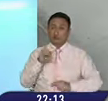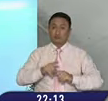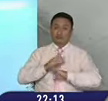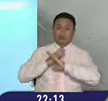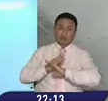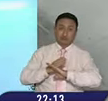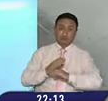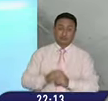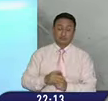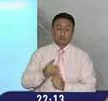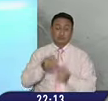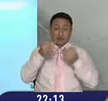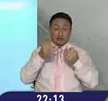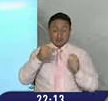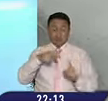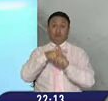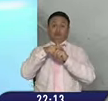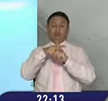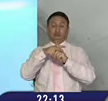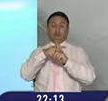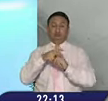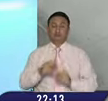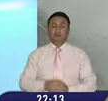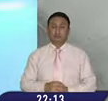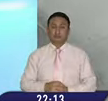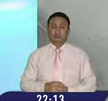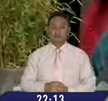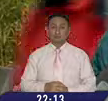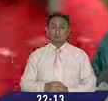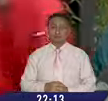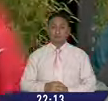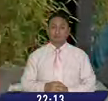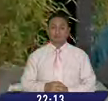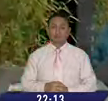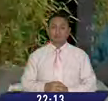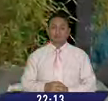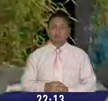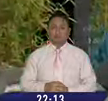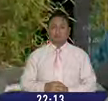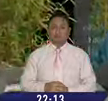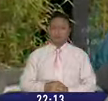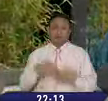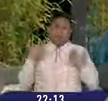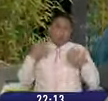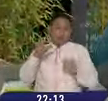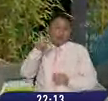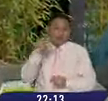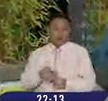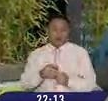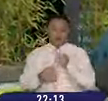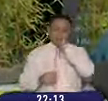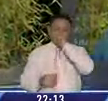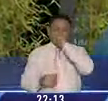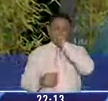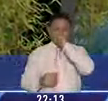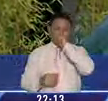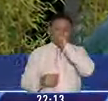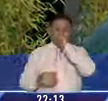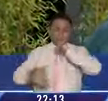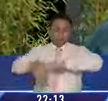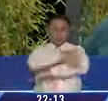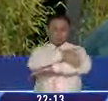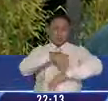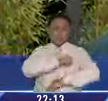nada y lo sorprendieron en pleno movimiento de la tarde. Un señor, como cualquier transeúnte por la avenida Portugal